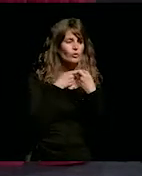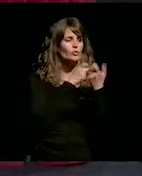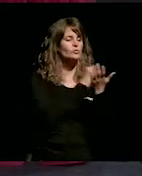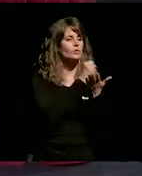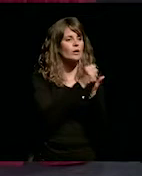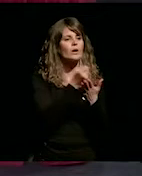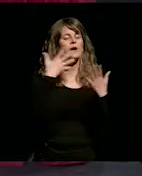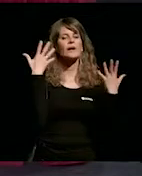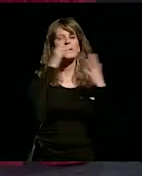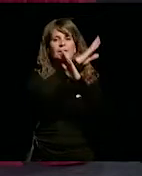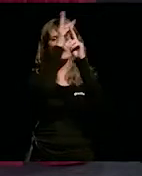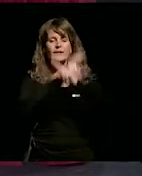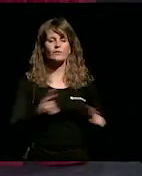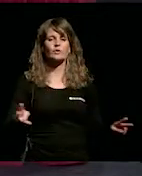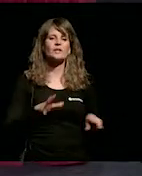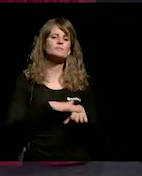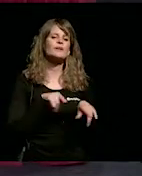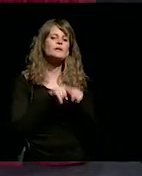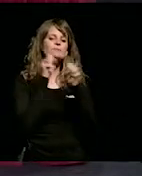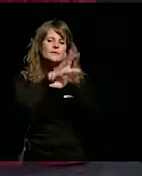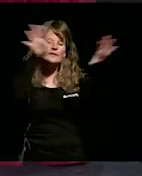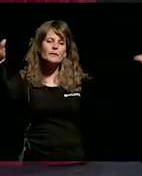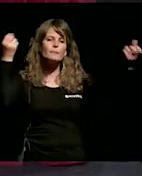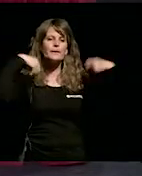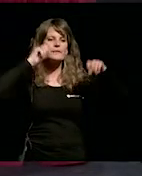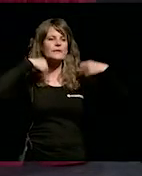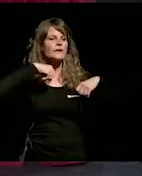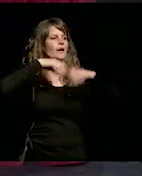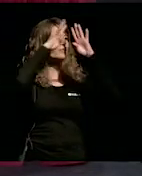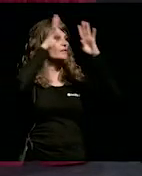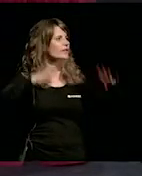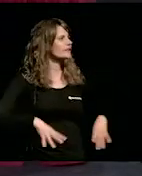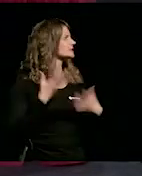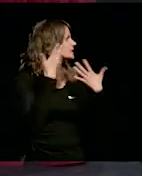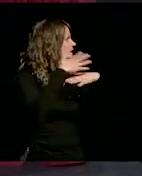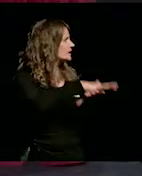para expandir esta ambición de la práctica circense integradora.